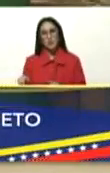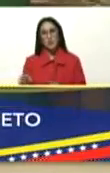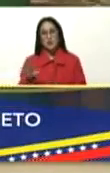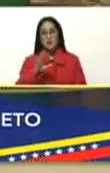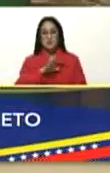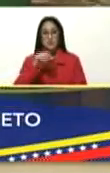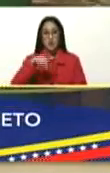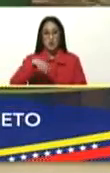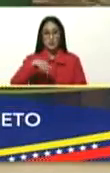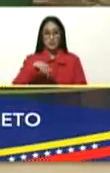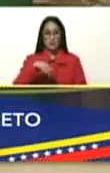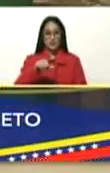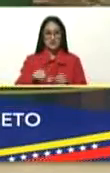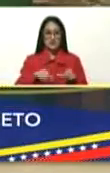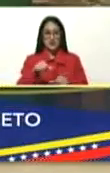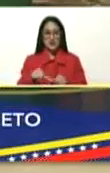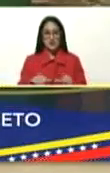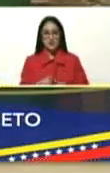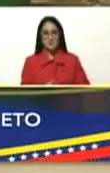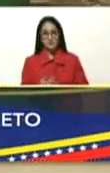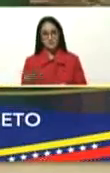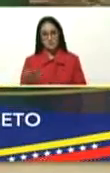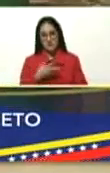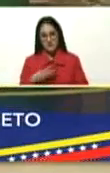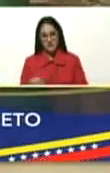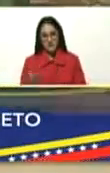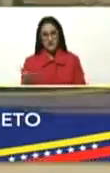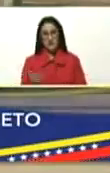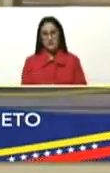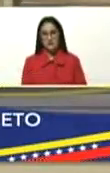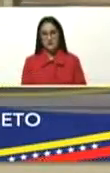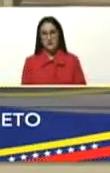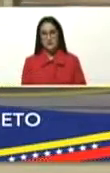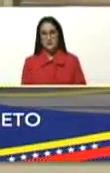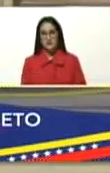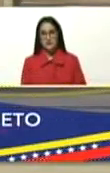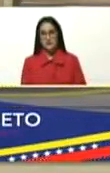siglo. Presidente Émbalo, querido compañero,